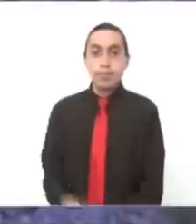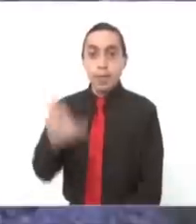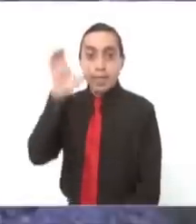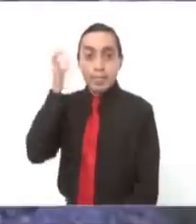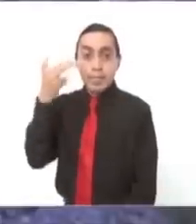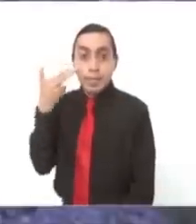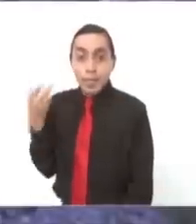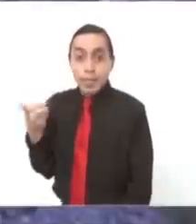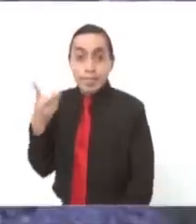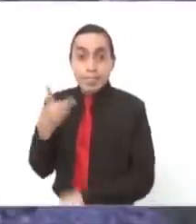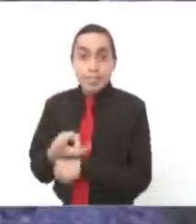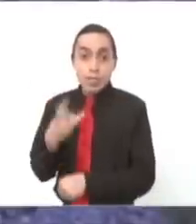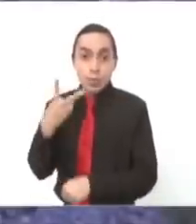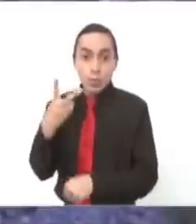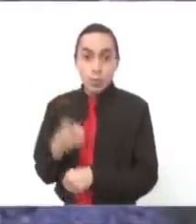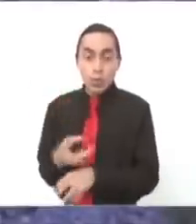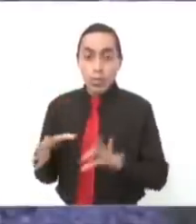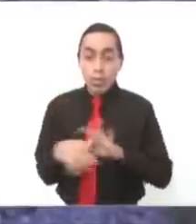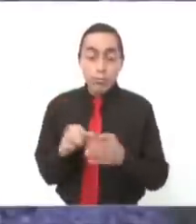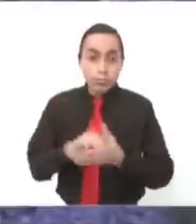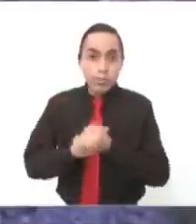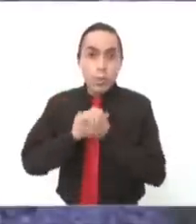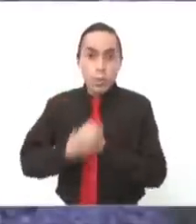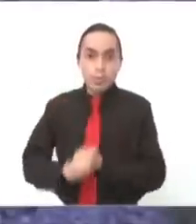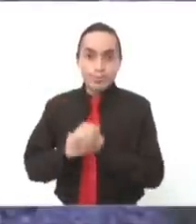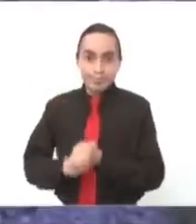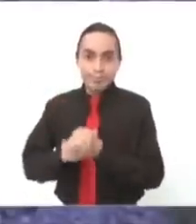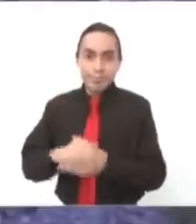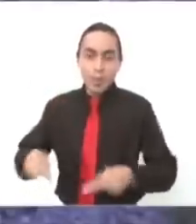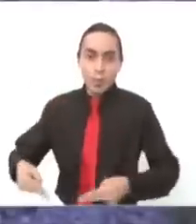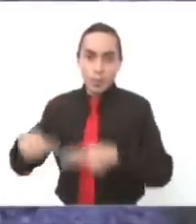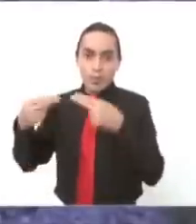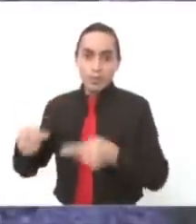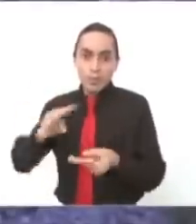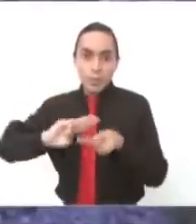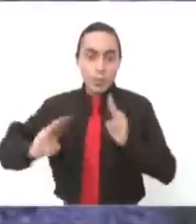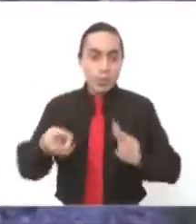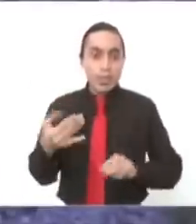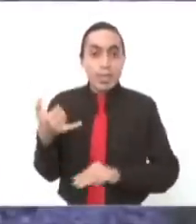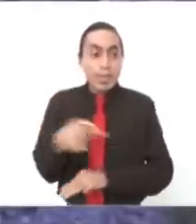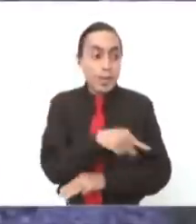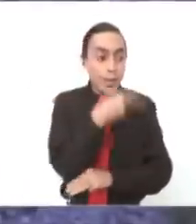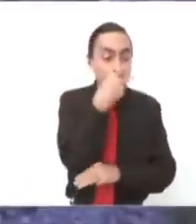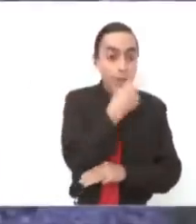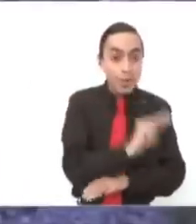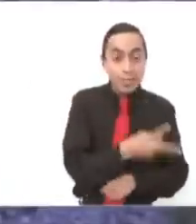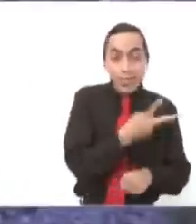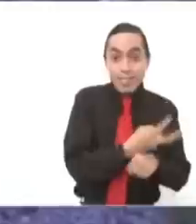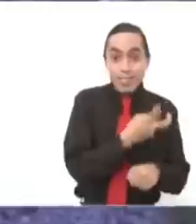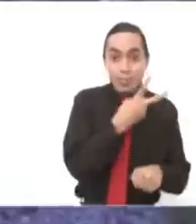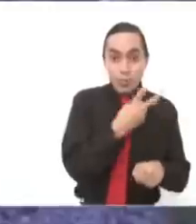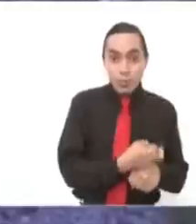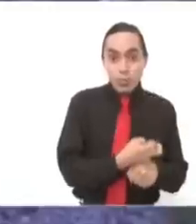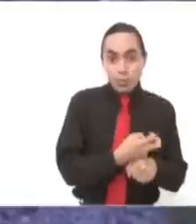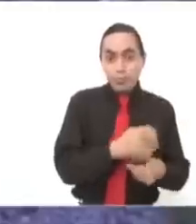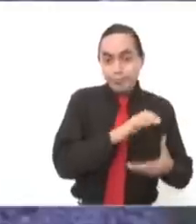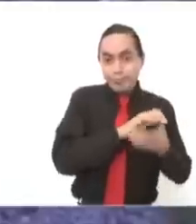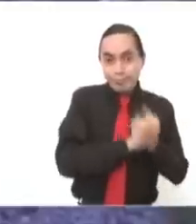China es el segundo socio comercial de México en el mundo y México es el segundo socio comercial de China en América Latina.